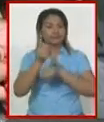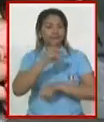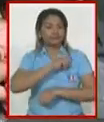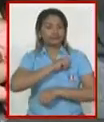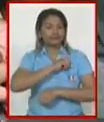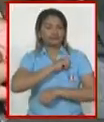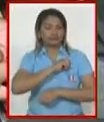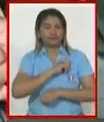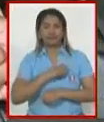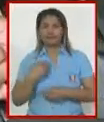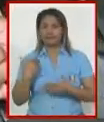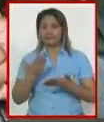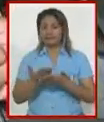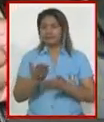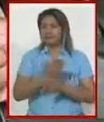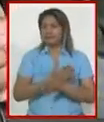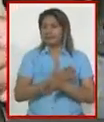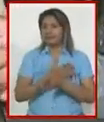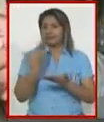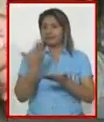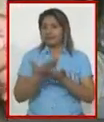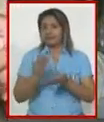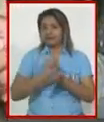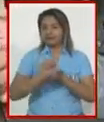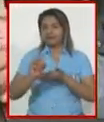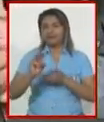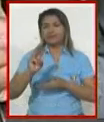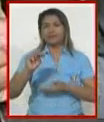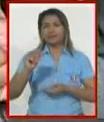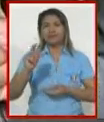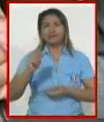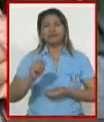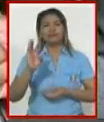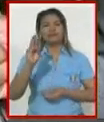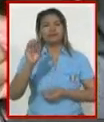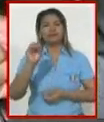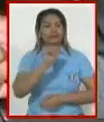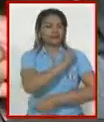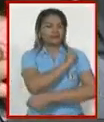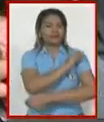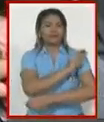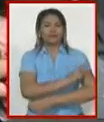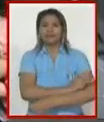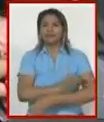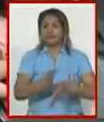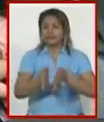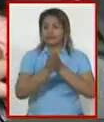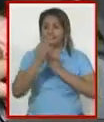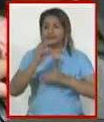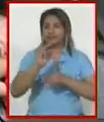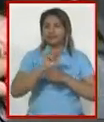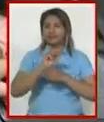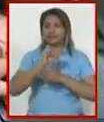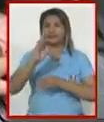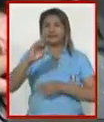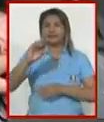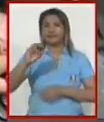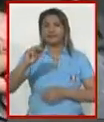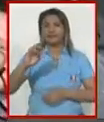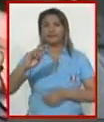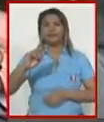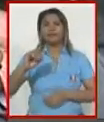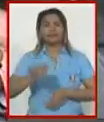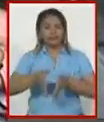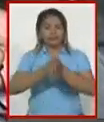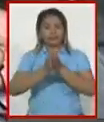FELCN antes de llegar a San Matías, unos 60 kilómetros. Entonces, nosotros le pedimos al ministro Carlos Romero que ordene la investigación